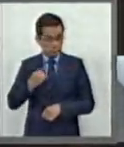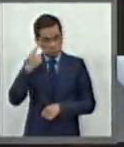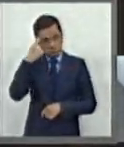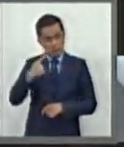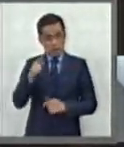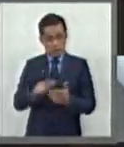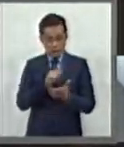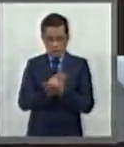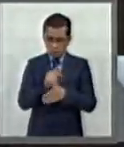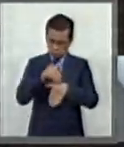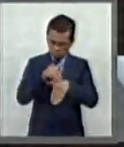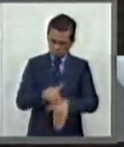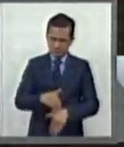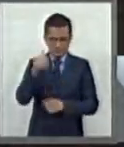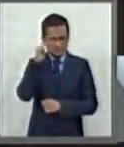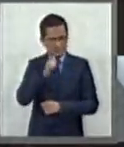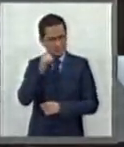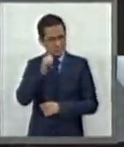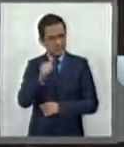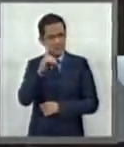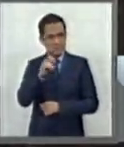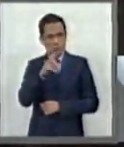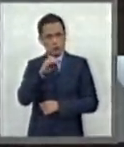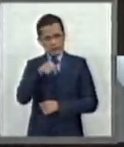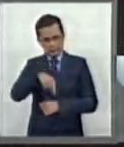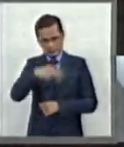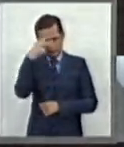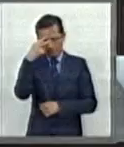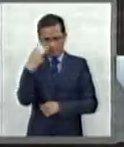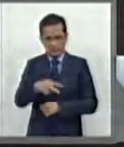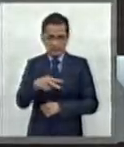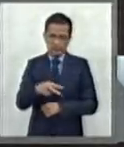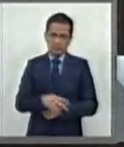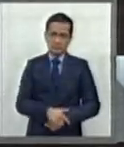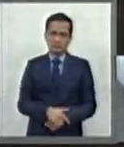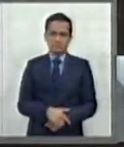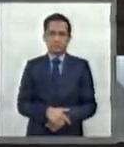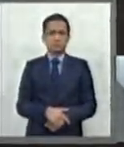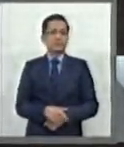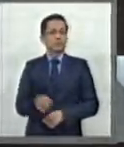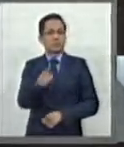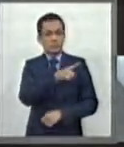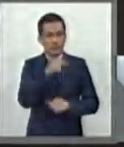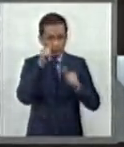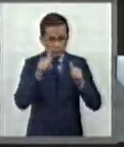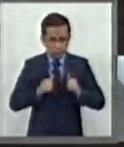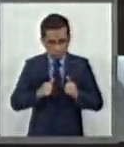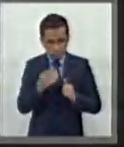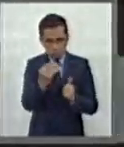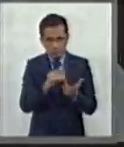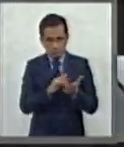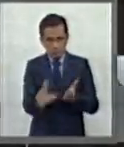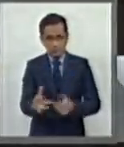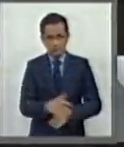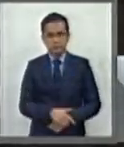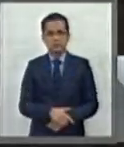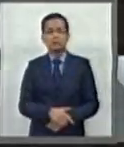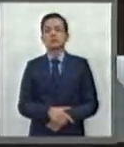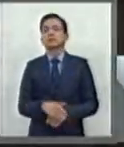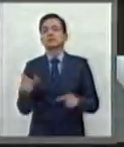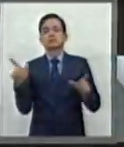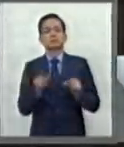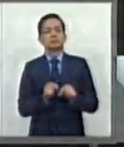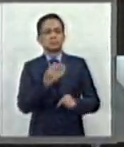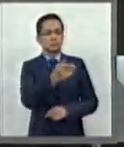legalidad jurídica y democrática en nuestro país, que es México. Por su atención, muchas gracias. Es cuanto,